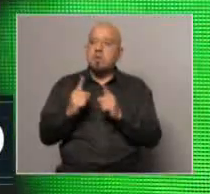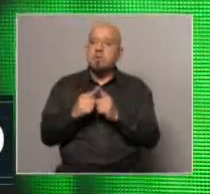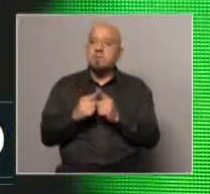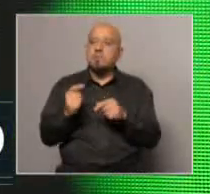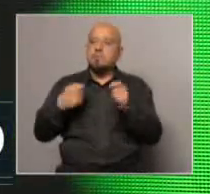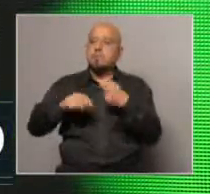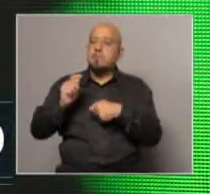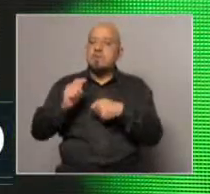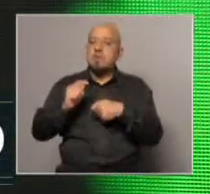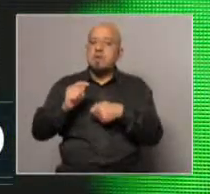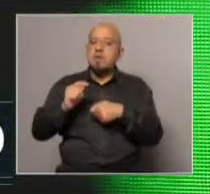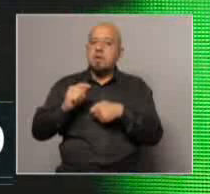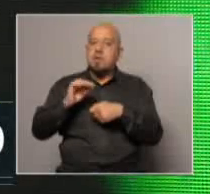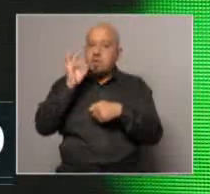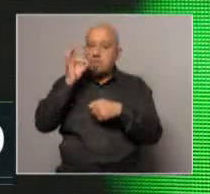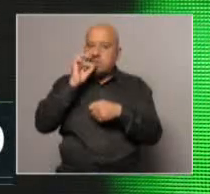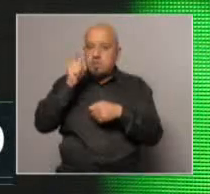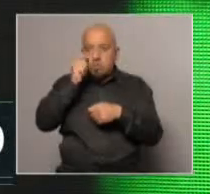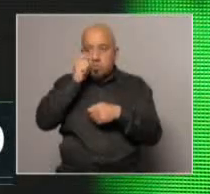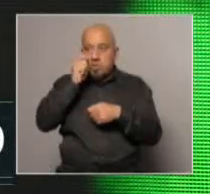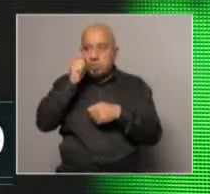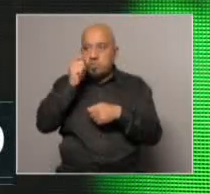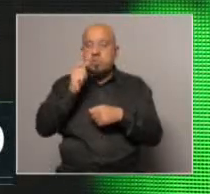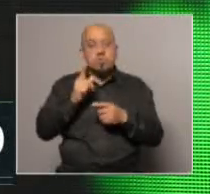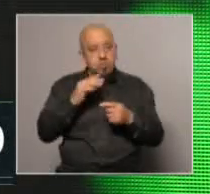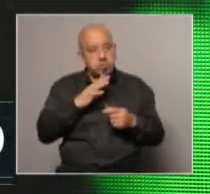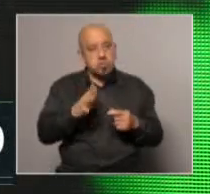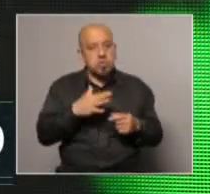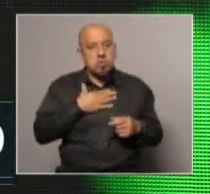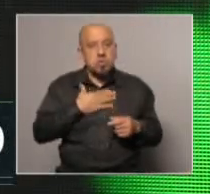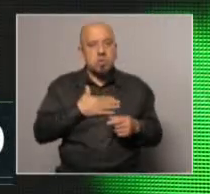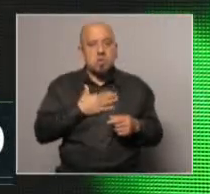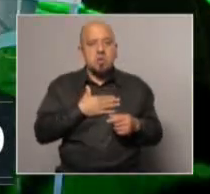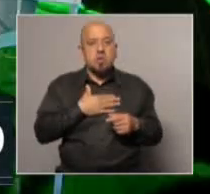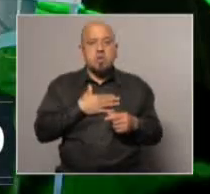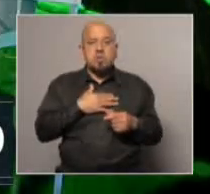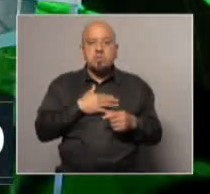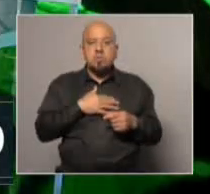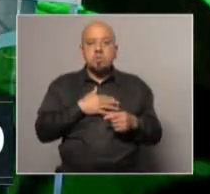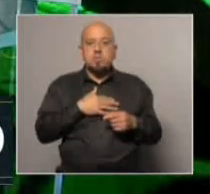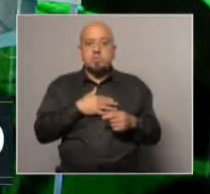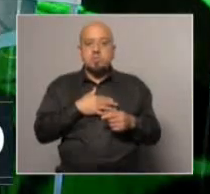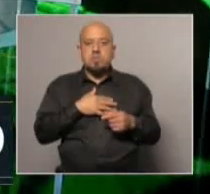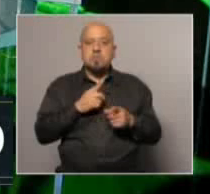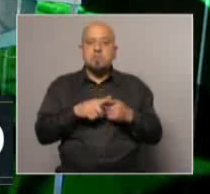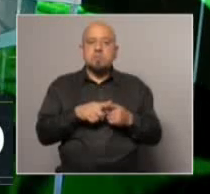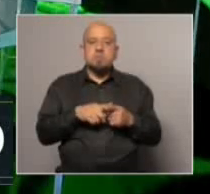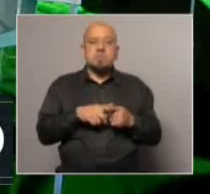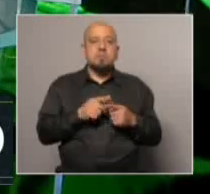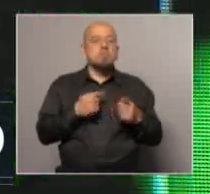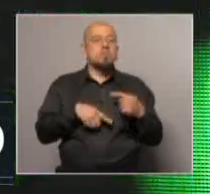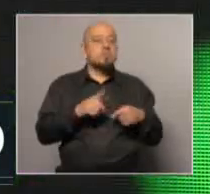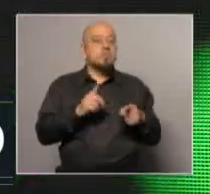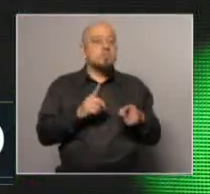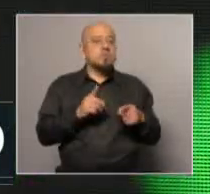¿Venta de marihuana a turistas? Yo estoy absolutamente de acuerdo con eso. Es otra de las salidas, ¿no? Las experiencias es otro campo enorme. Enorme, pero